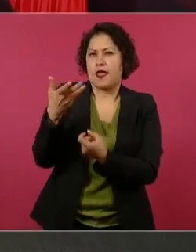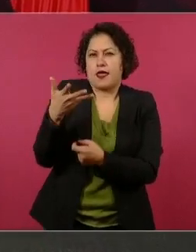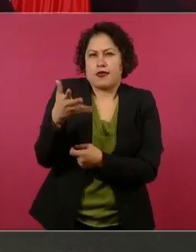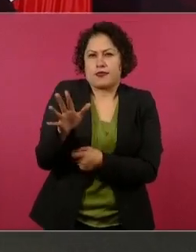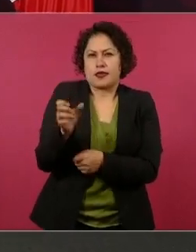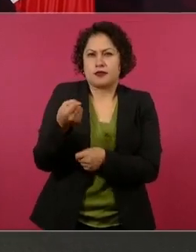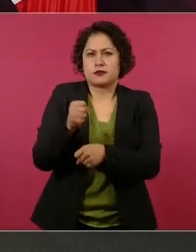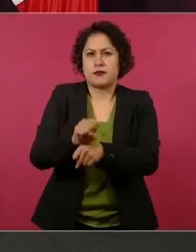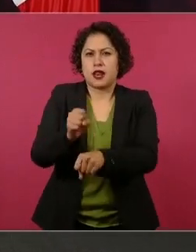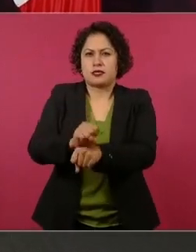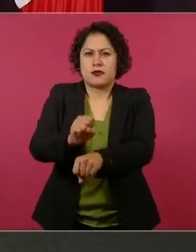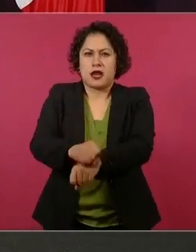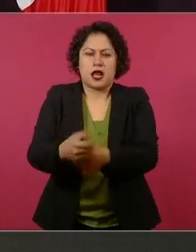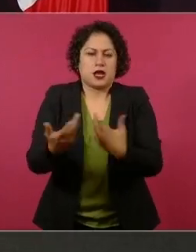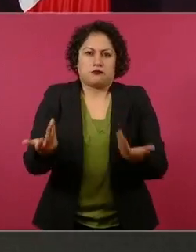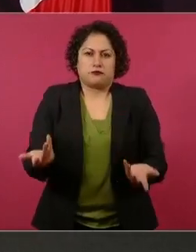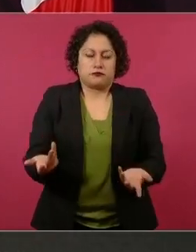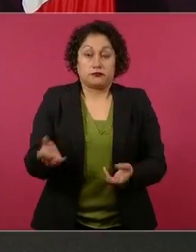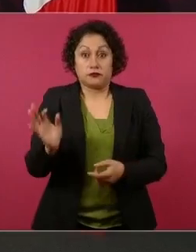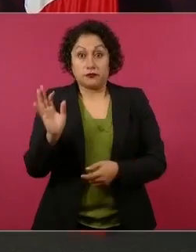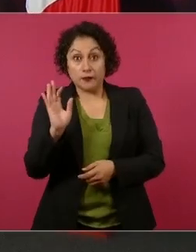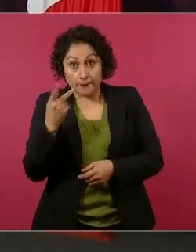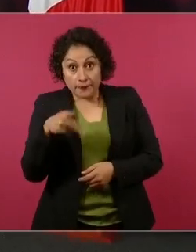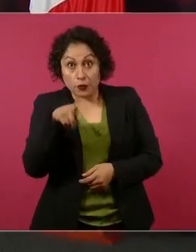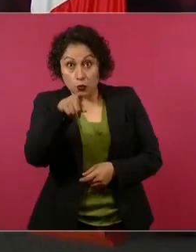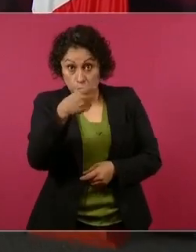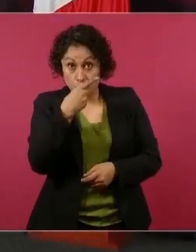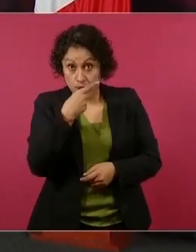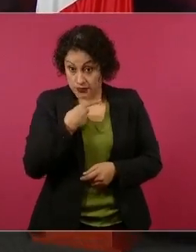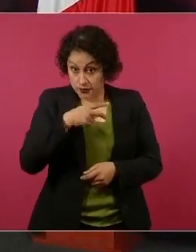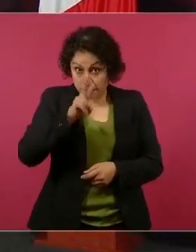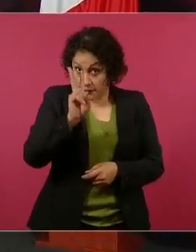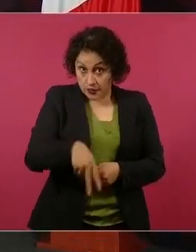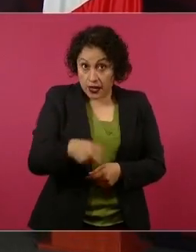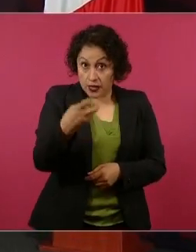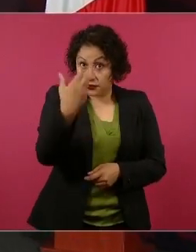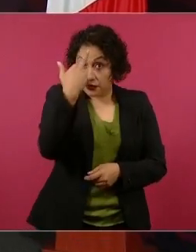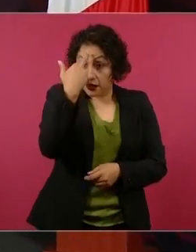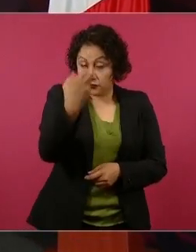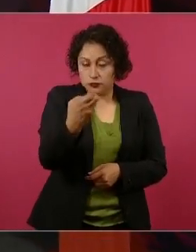Claro, pero si hace falta y tienen razón, se va a cubrir